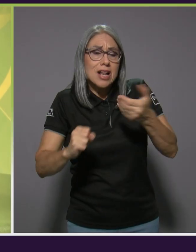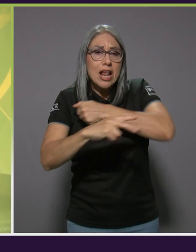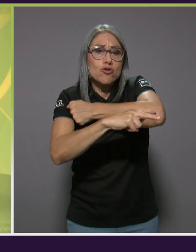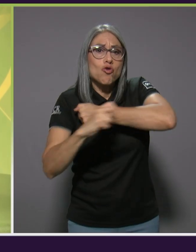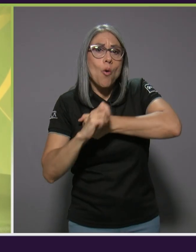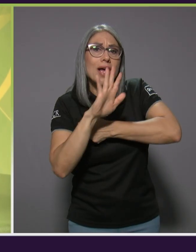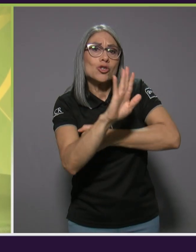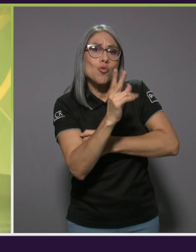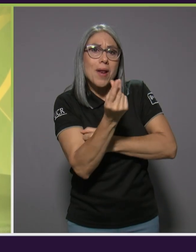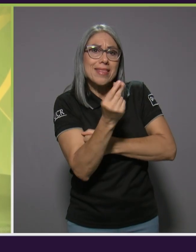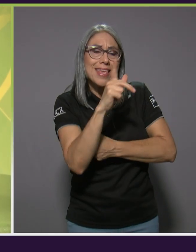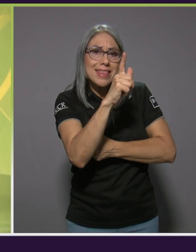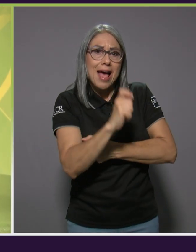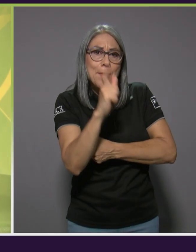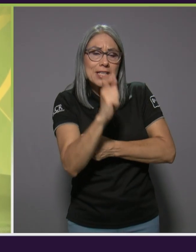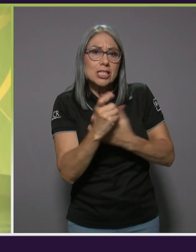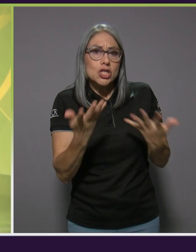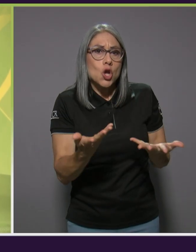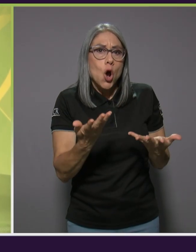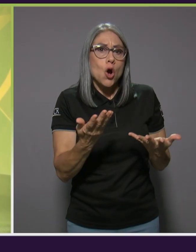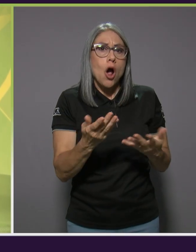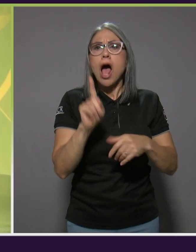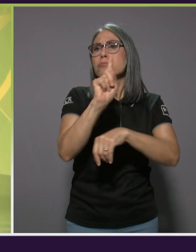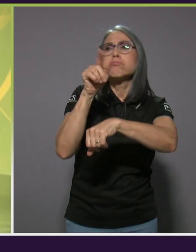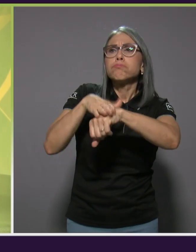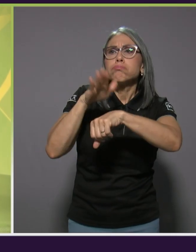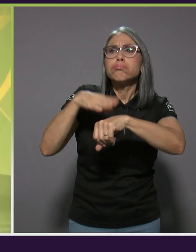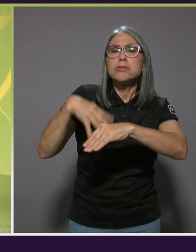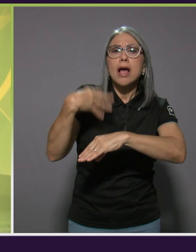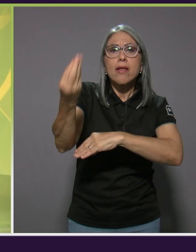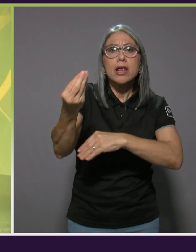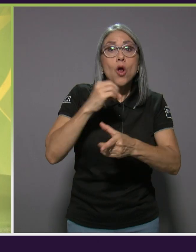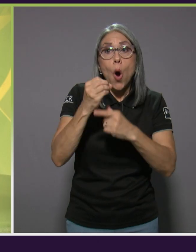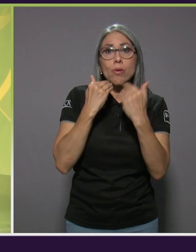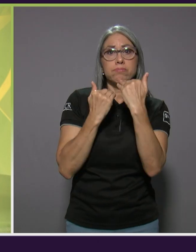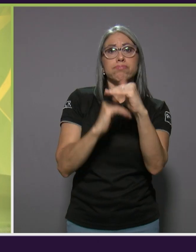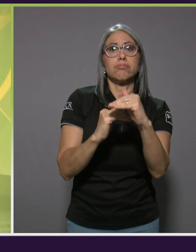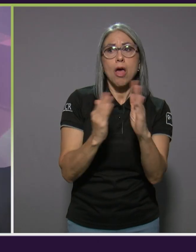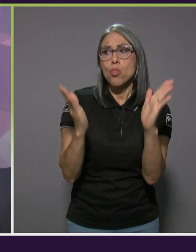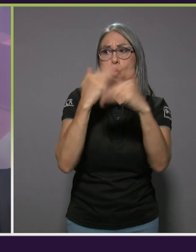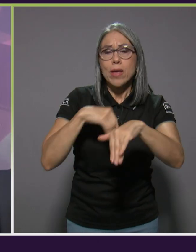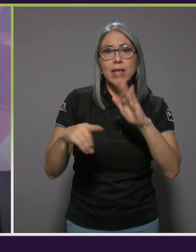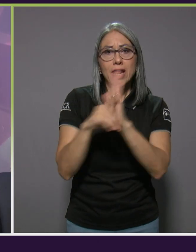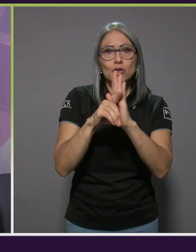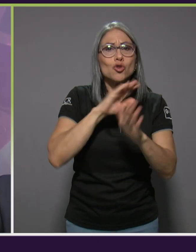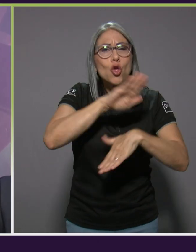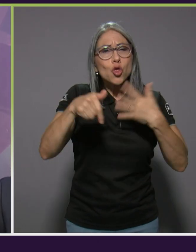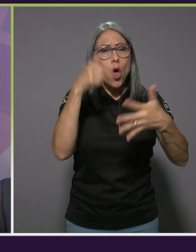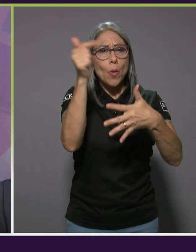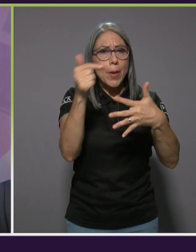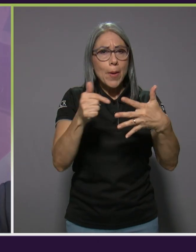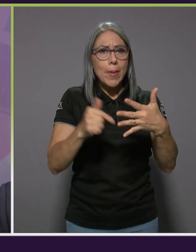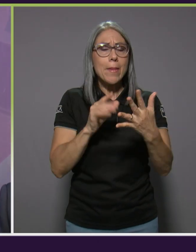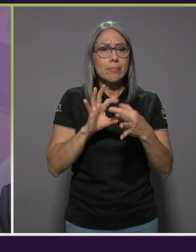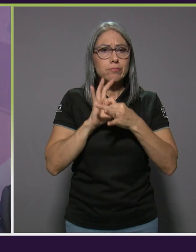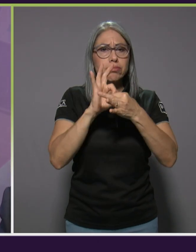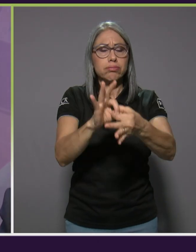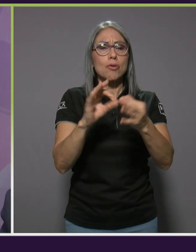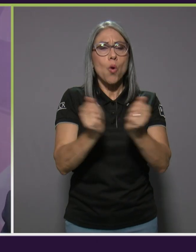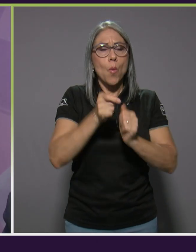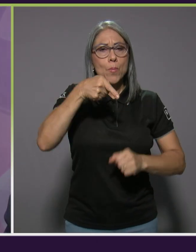roban su platita, que no lo dejan salir, que le coartan sus derechos. Todo eso tiene que ver con violencia. Eso